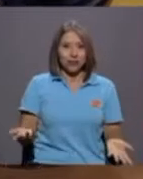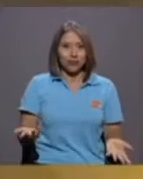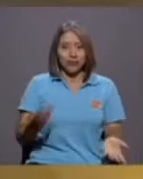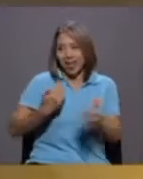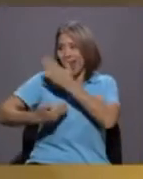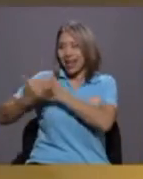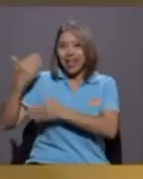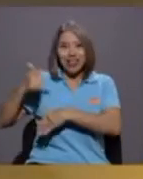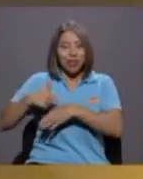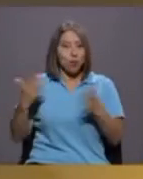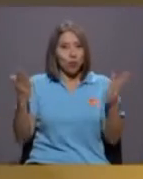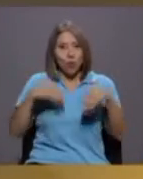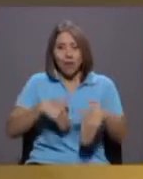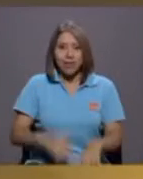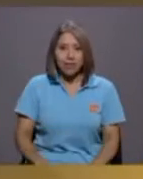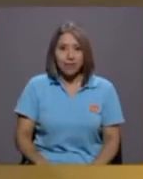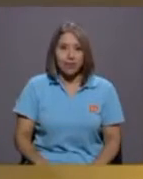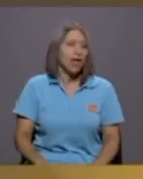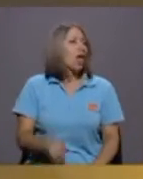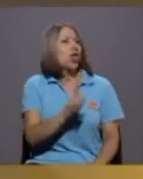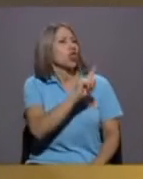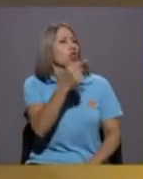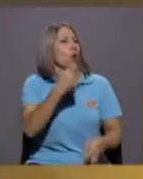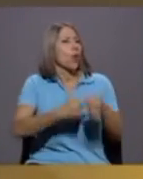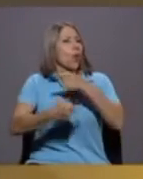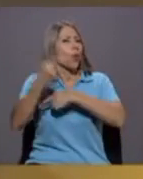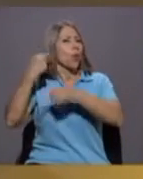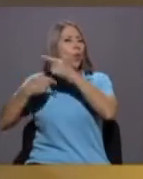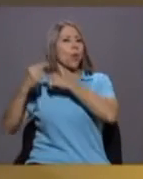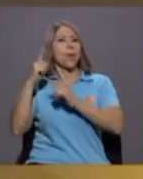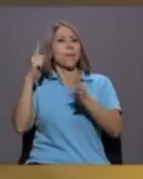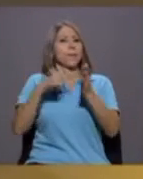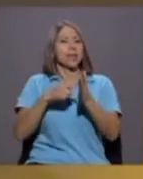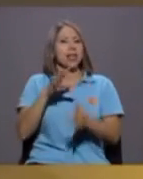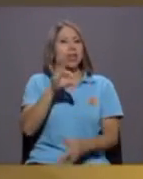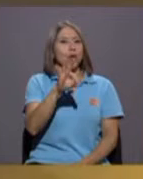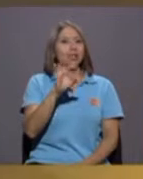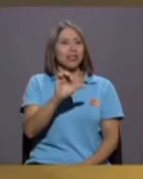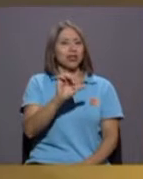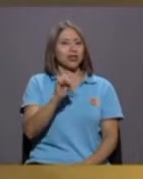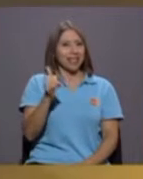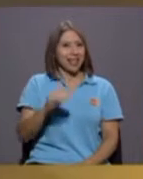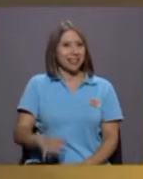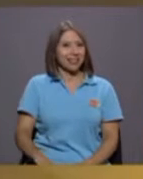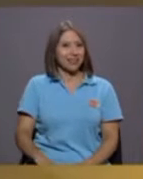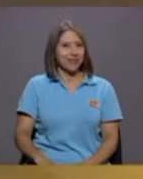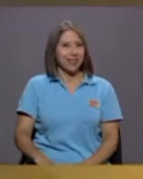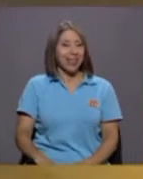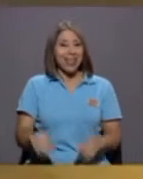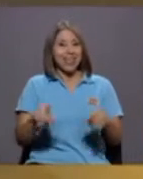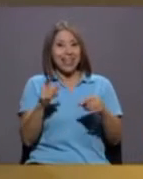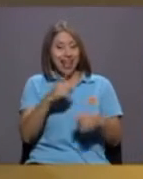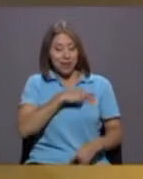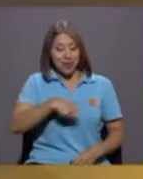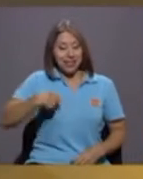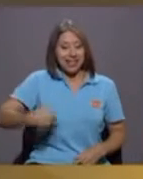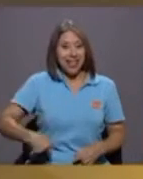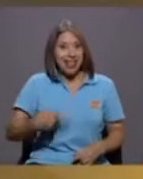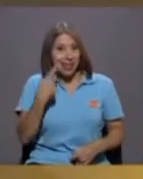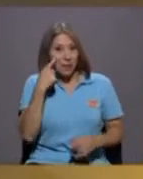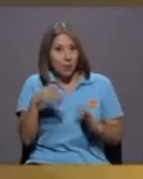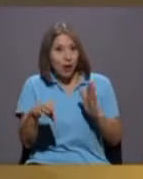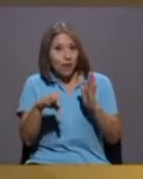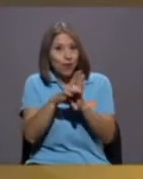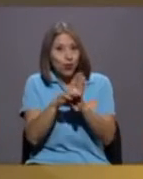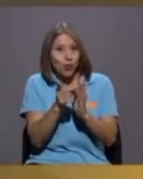tuvo. Sin ir hasta 1910 y el presidente que sale en el billete de 50.000, y no diremos